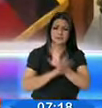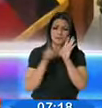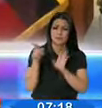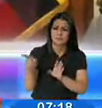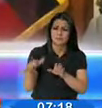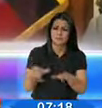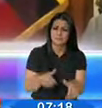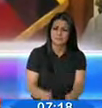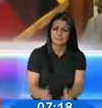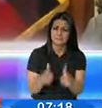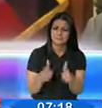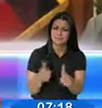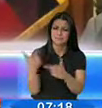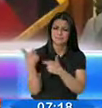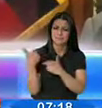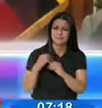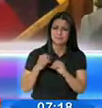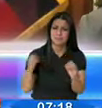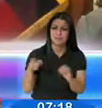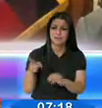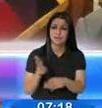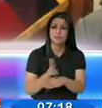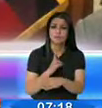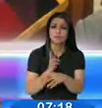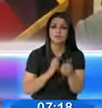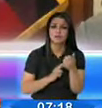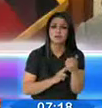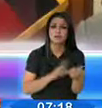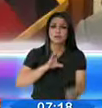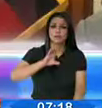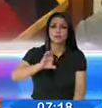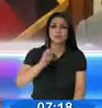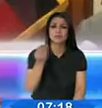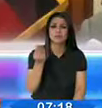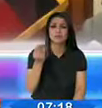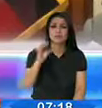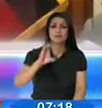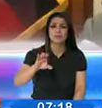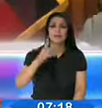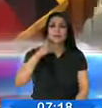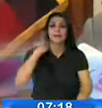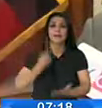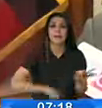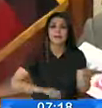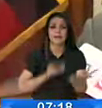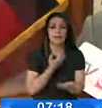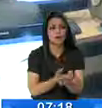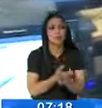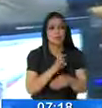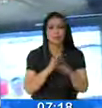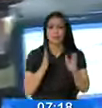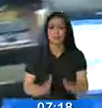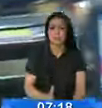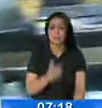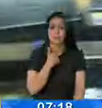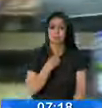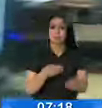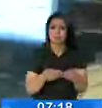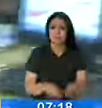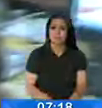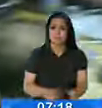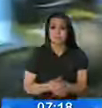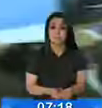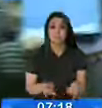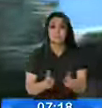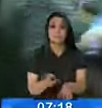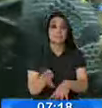con diligencia y que se usaron recursos, ingentes sumas de dinero, para afectar la economía de los ecuatorianos. Y para concretar este pedido,